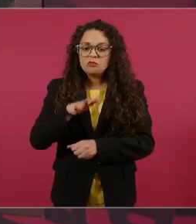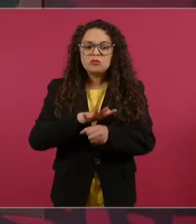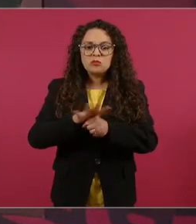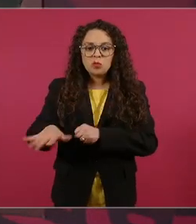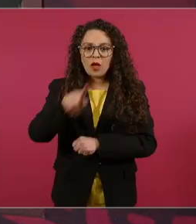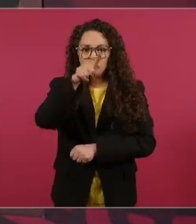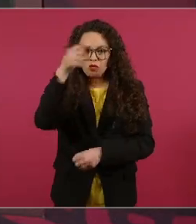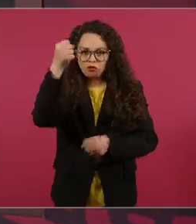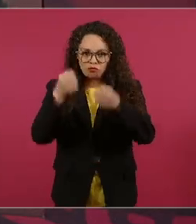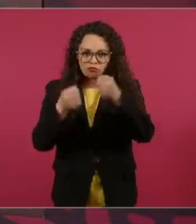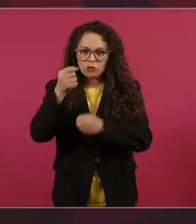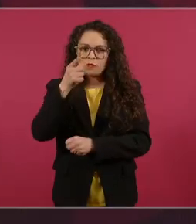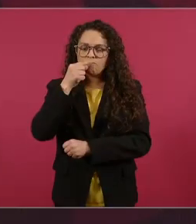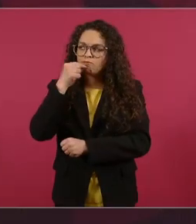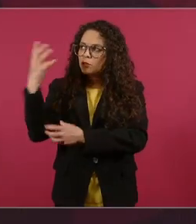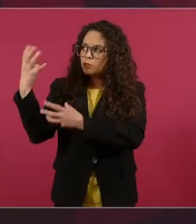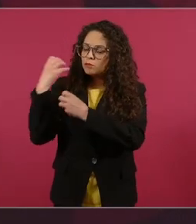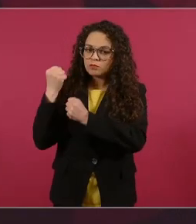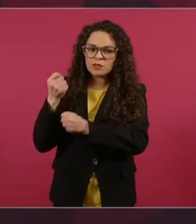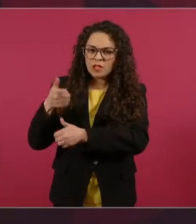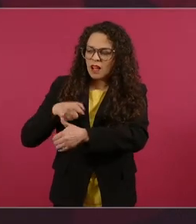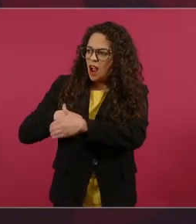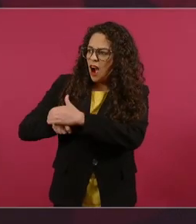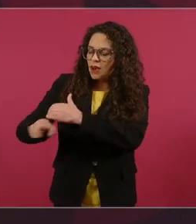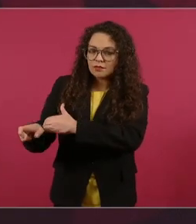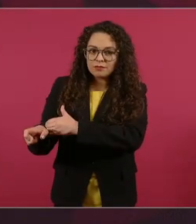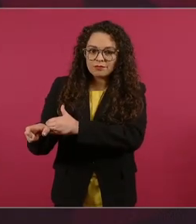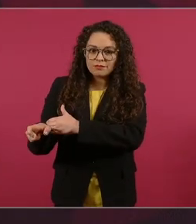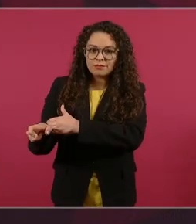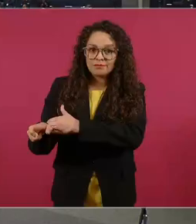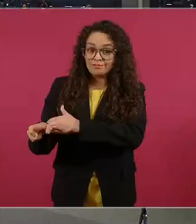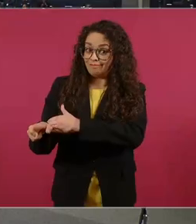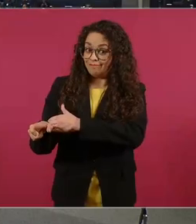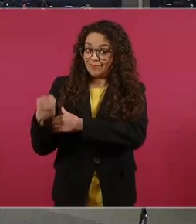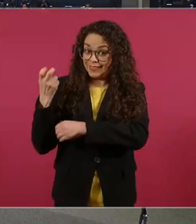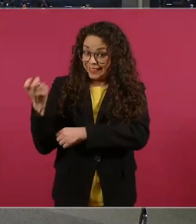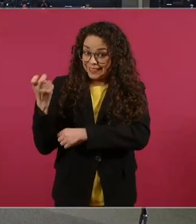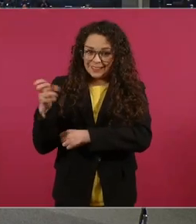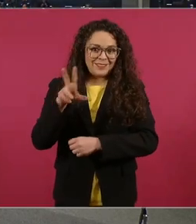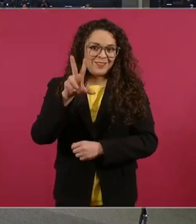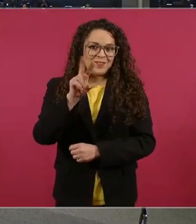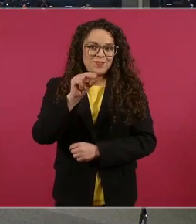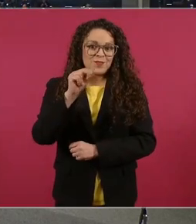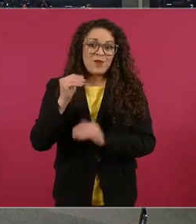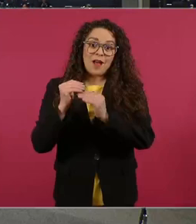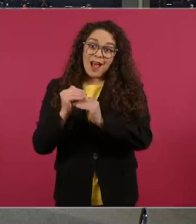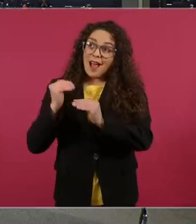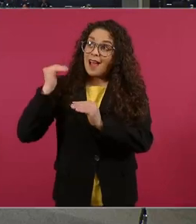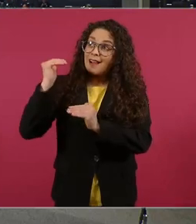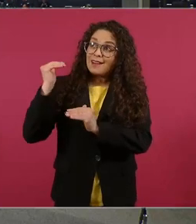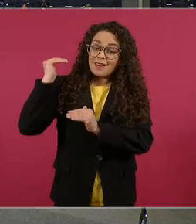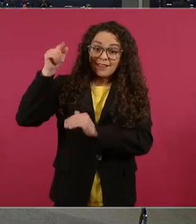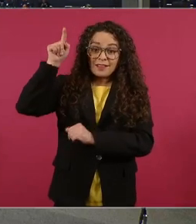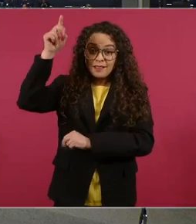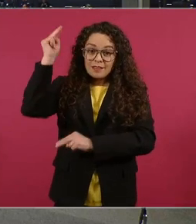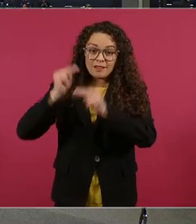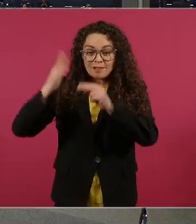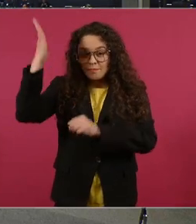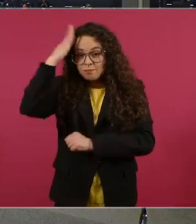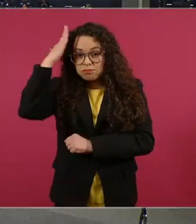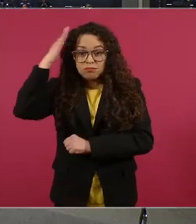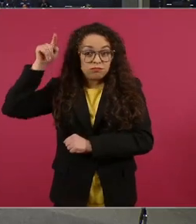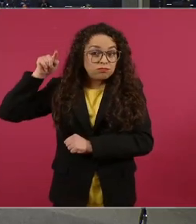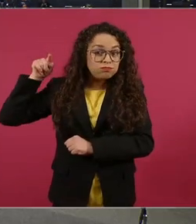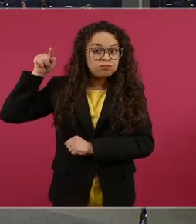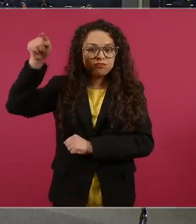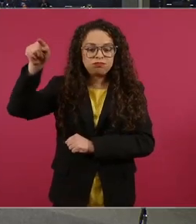No, la corrupción son las tarascadas de arriba. Entonces, si